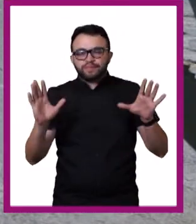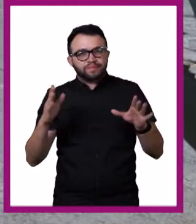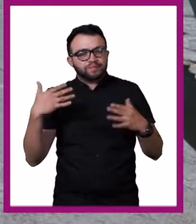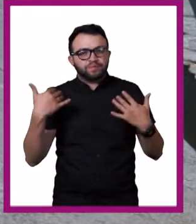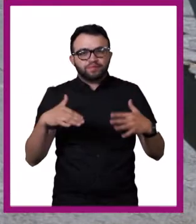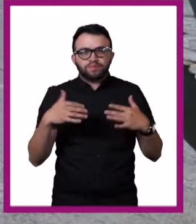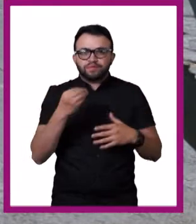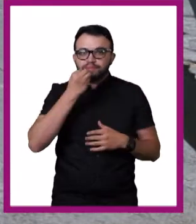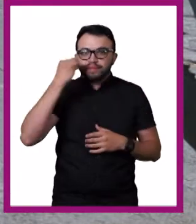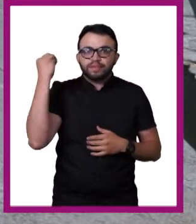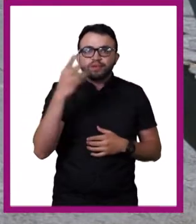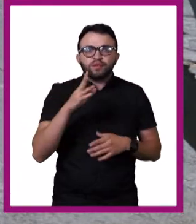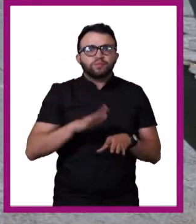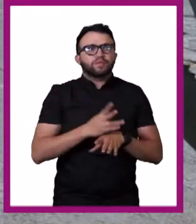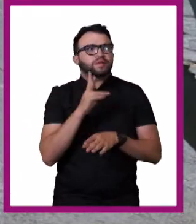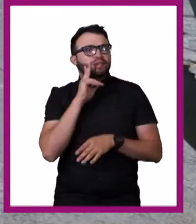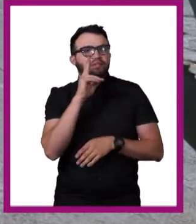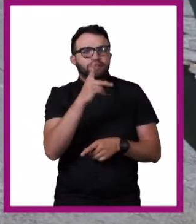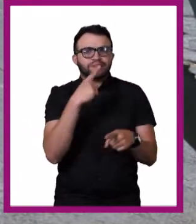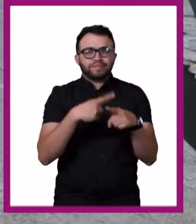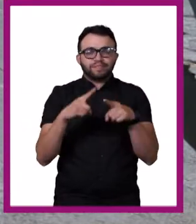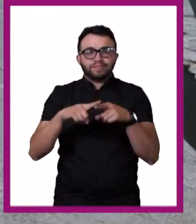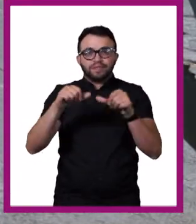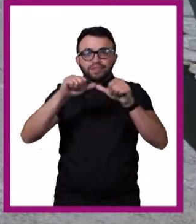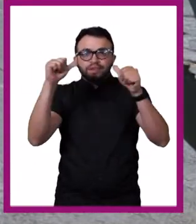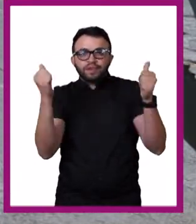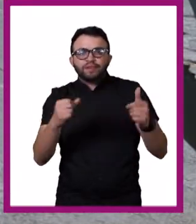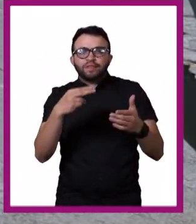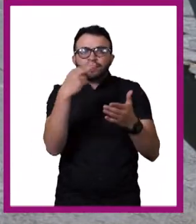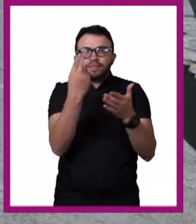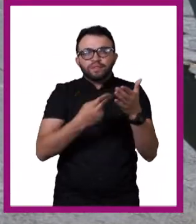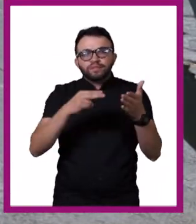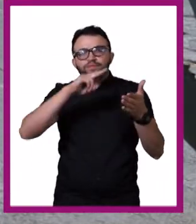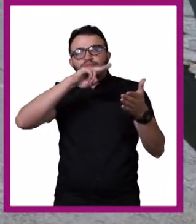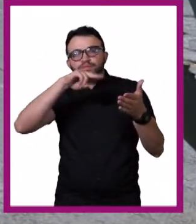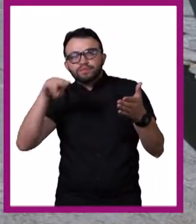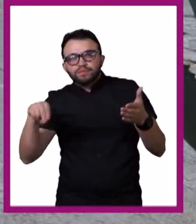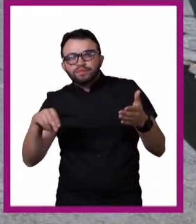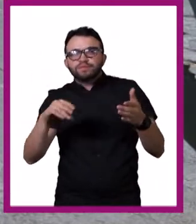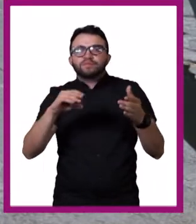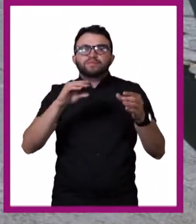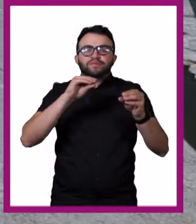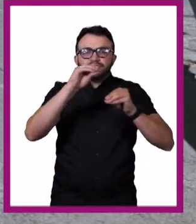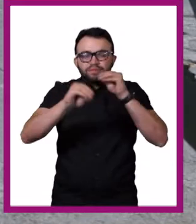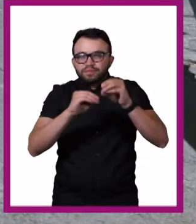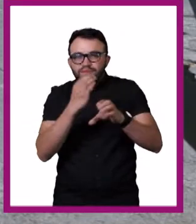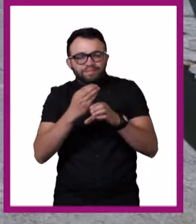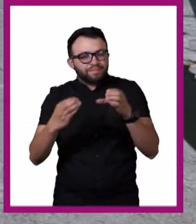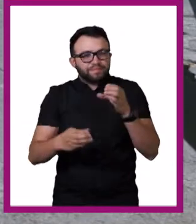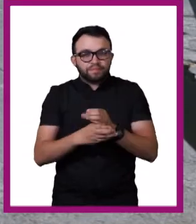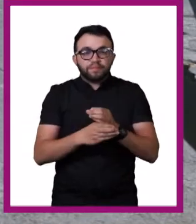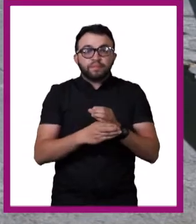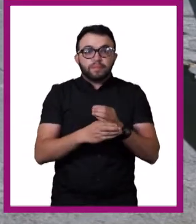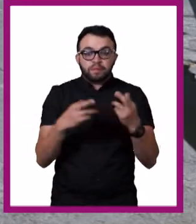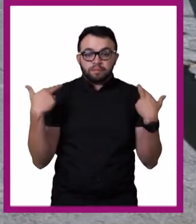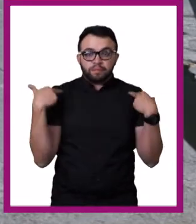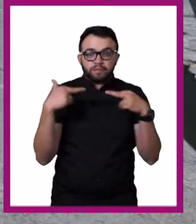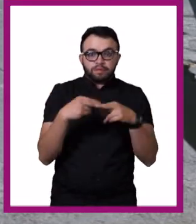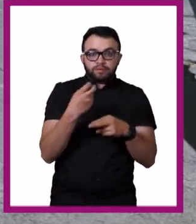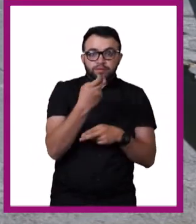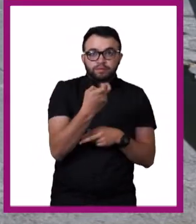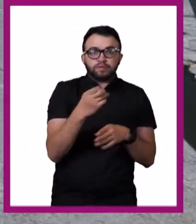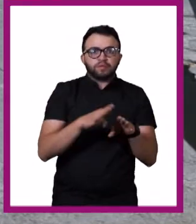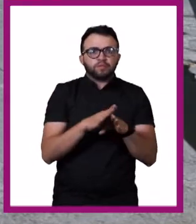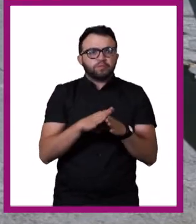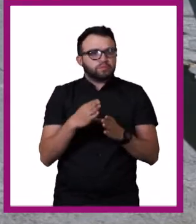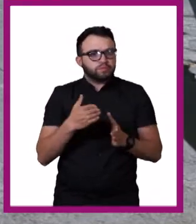una gran variedad de obras en diversas técnicas, tales como el dibujo, la pintura, la escultura y los relieves. El maestro nos hará un recorrido sobre su obra artística